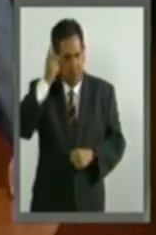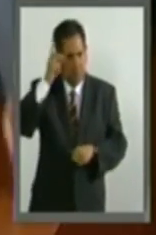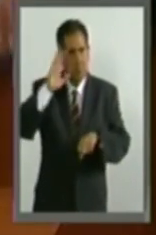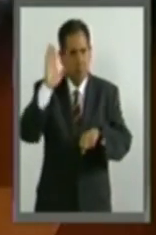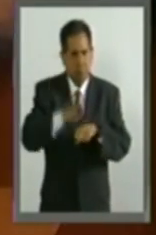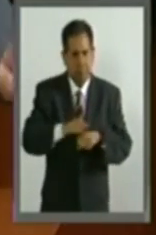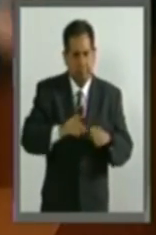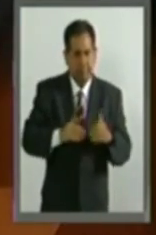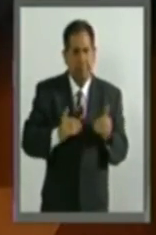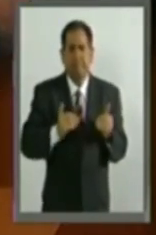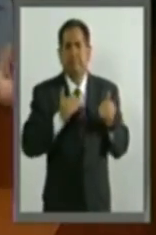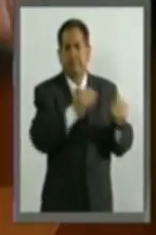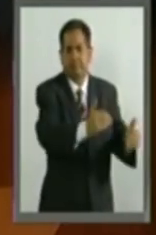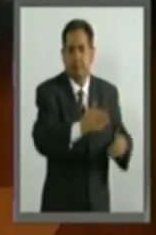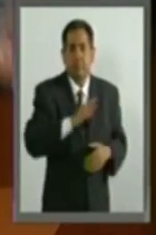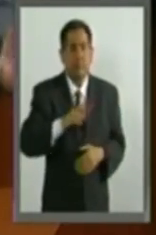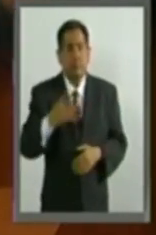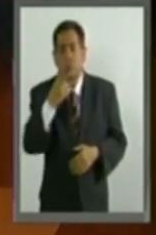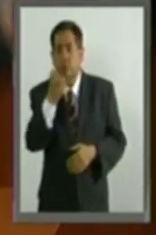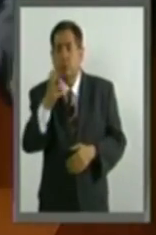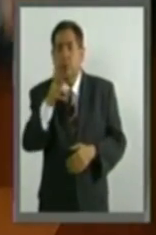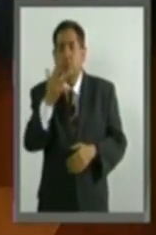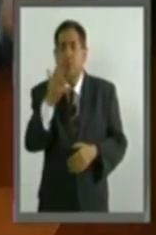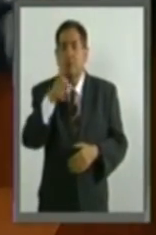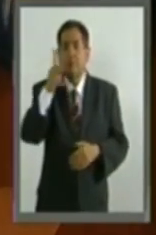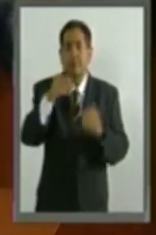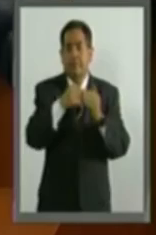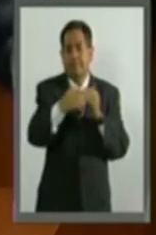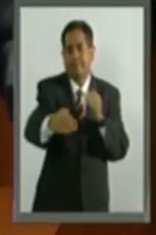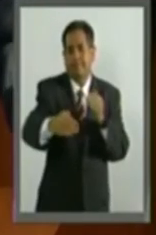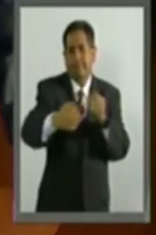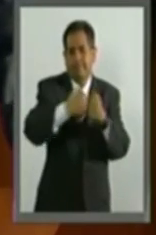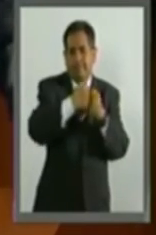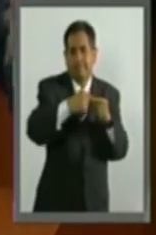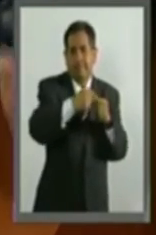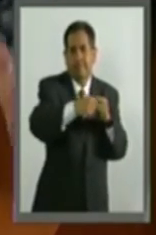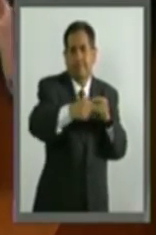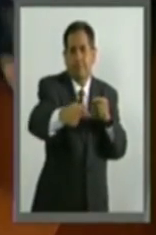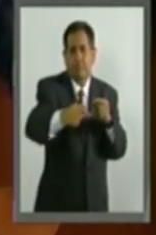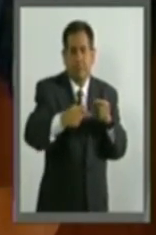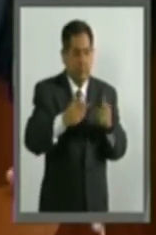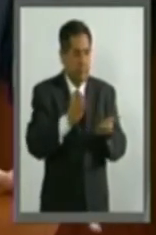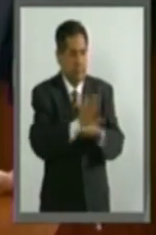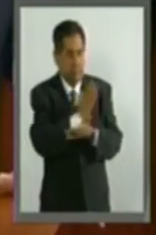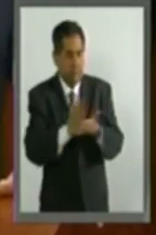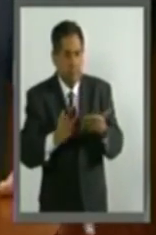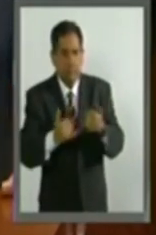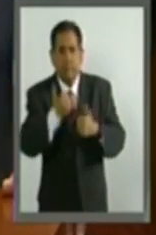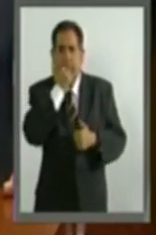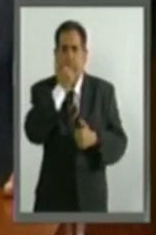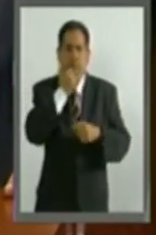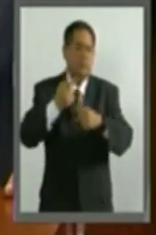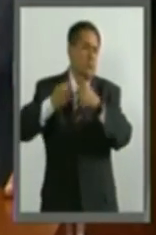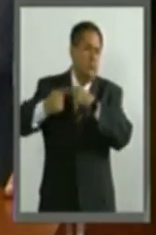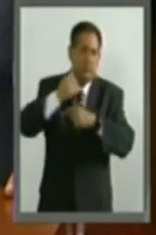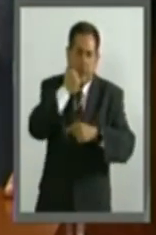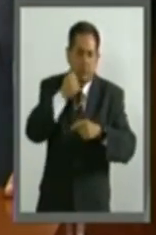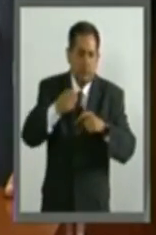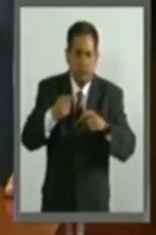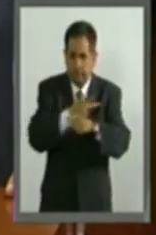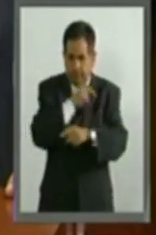hay más de 450 kilómetros de línea fronteriza que están fuera de lugar por los errores cometidos